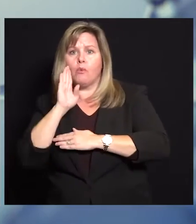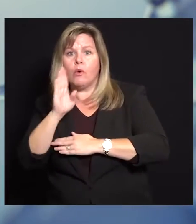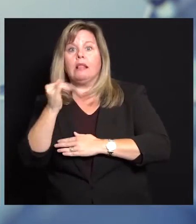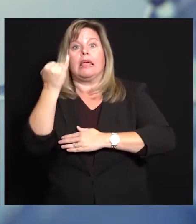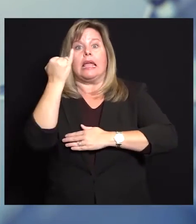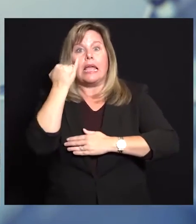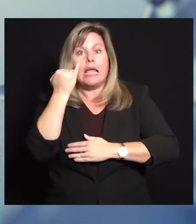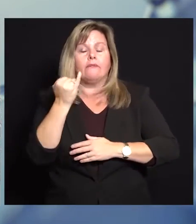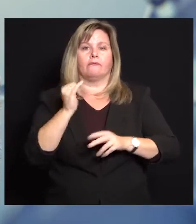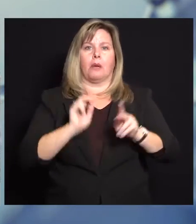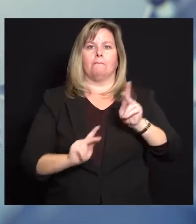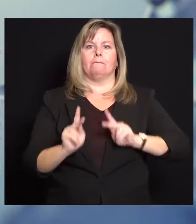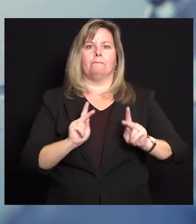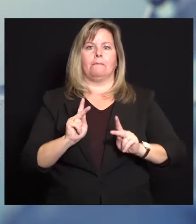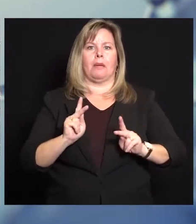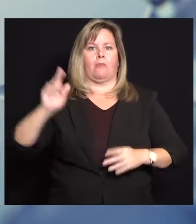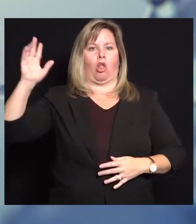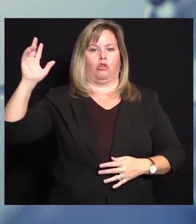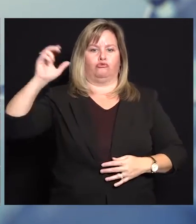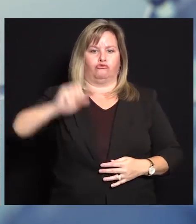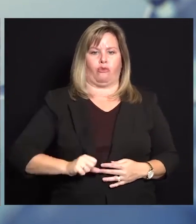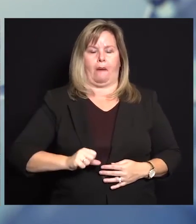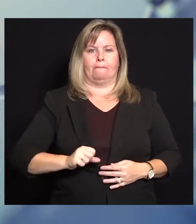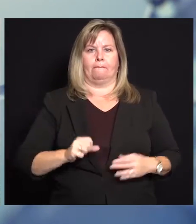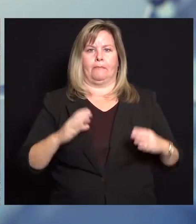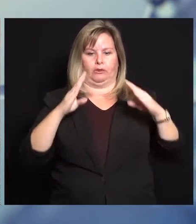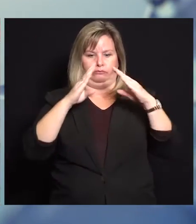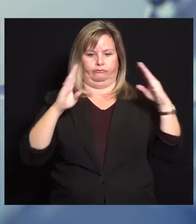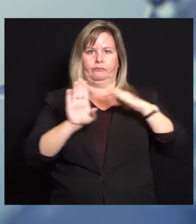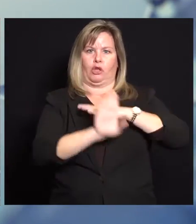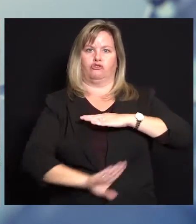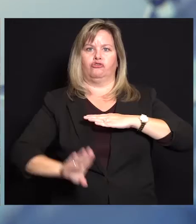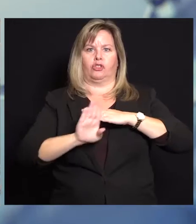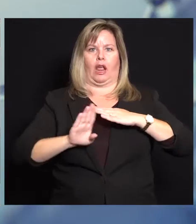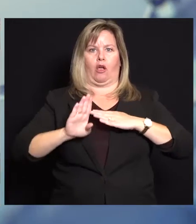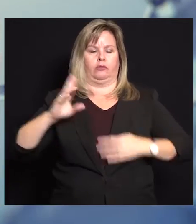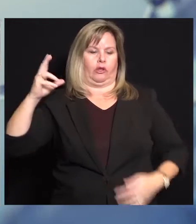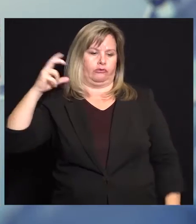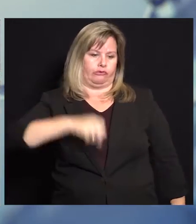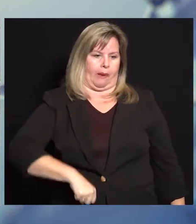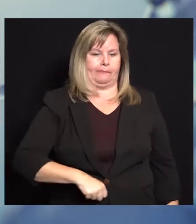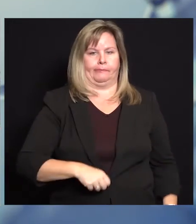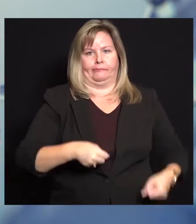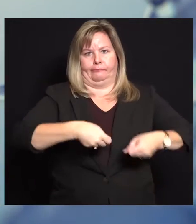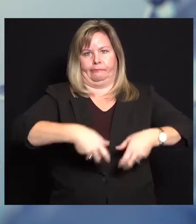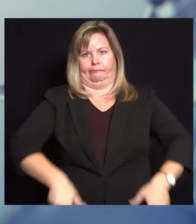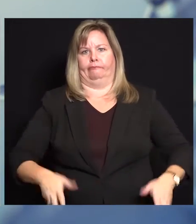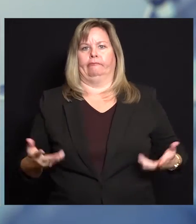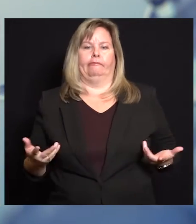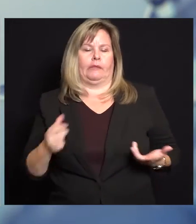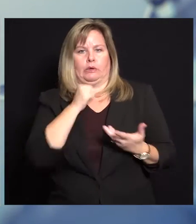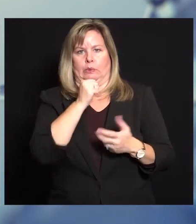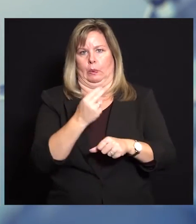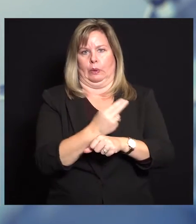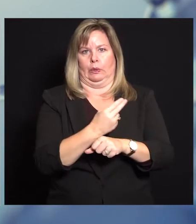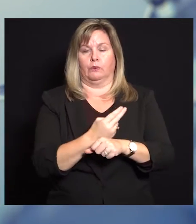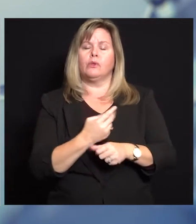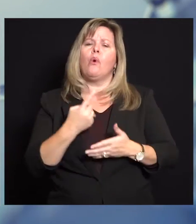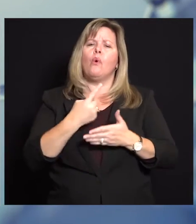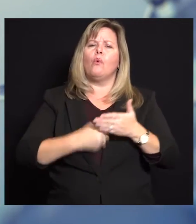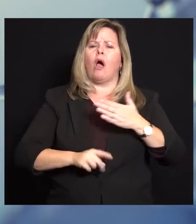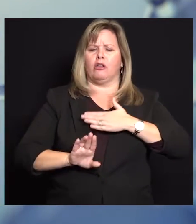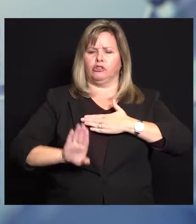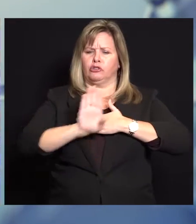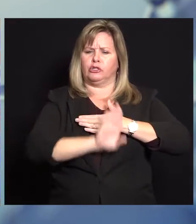enemigo encuentra la oportunidad de propagarse herir y matar dónde y cuando la gente suelta sus escudos o cuando se niegan a